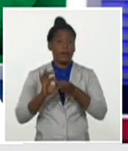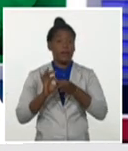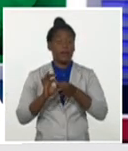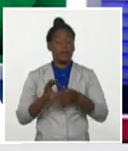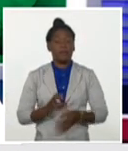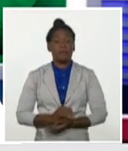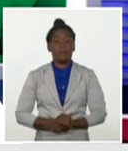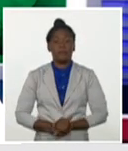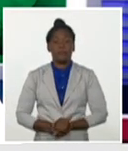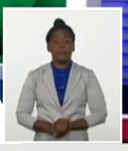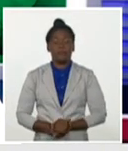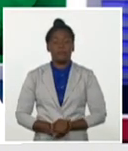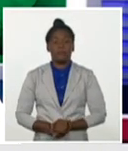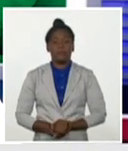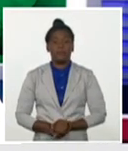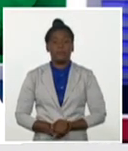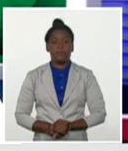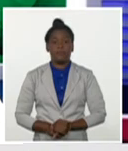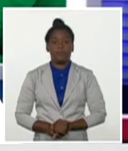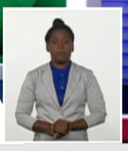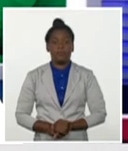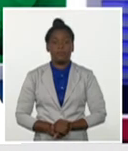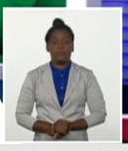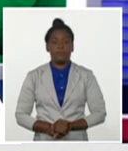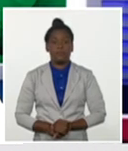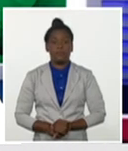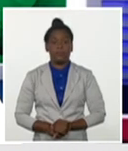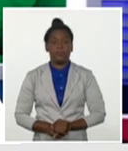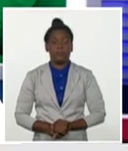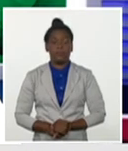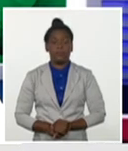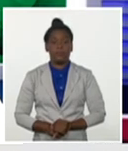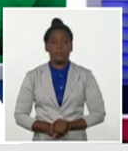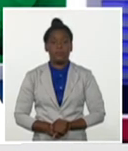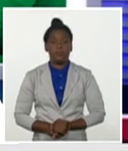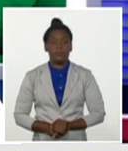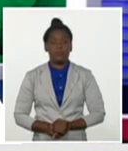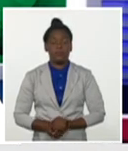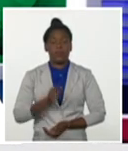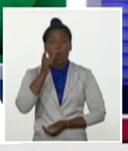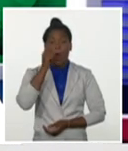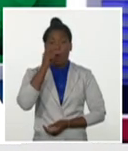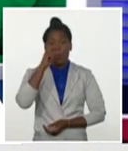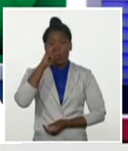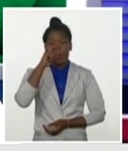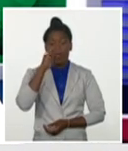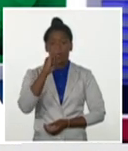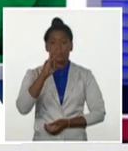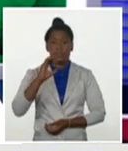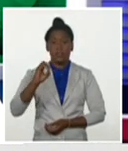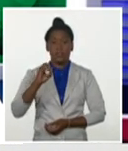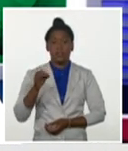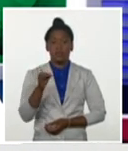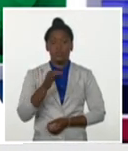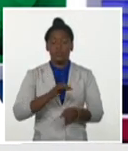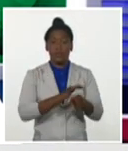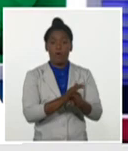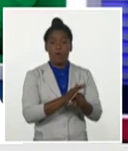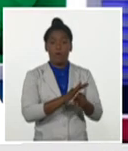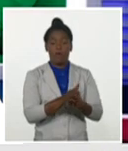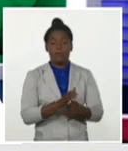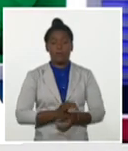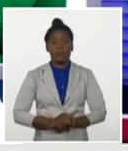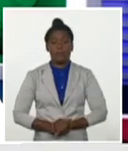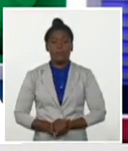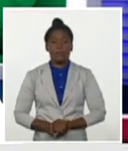de estos pacientes. Fallece un paciente de 70 años de edad del municipio Arroyo Naranjo